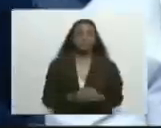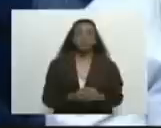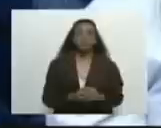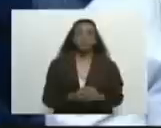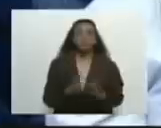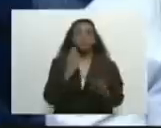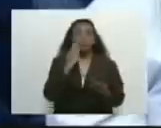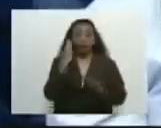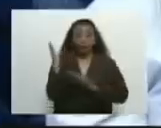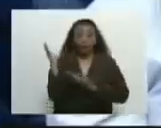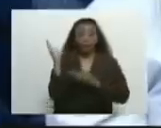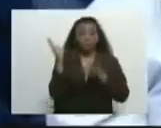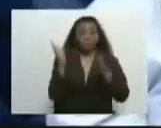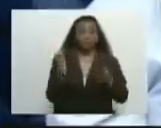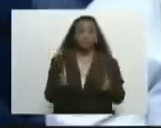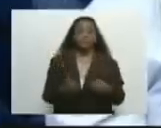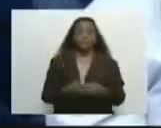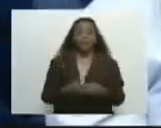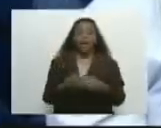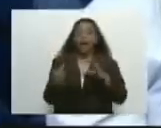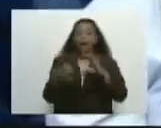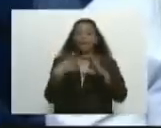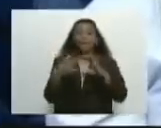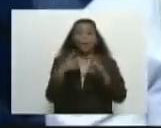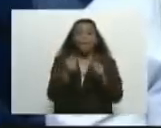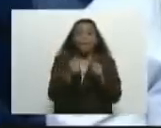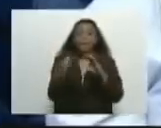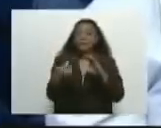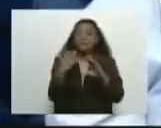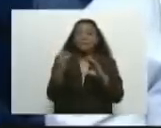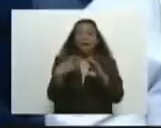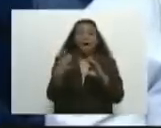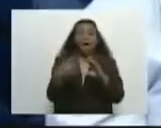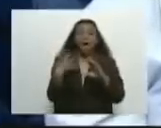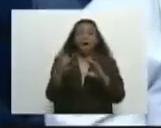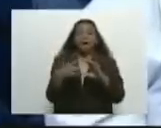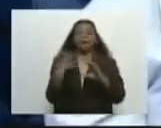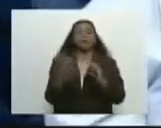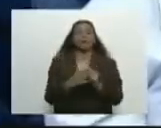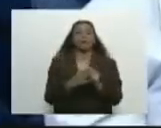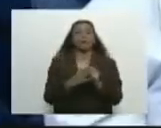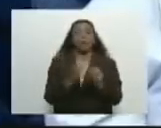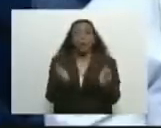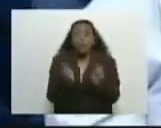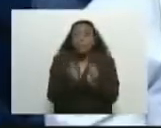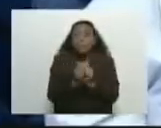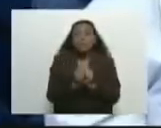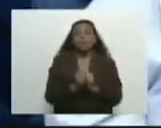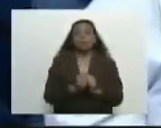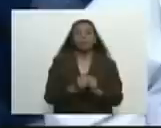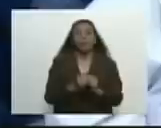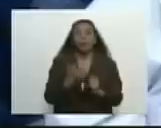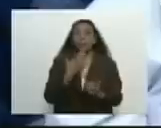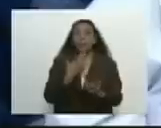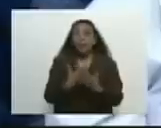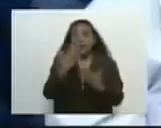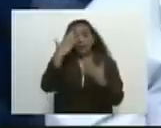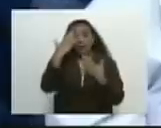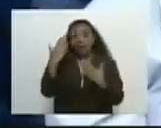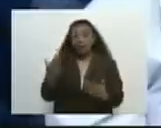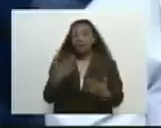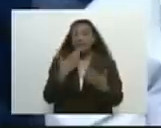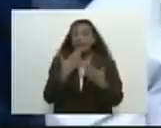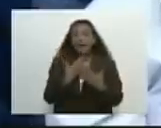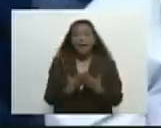de solidaridad, mensajes de acompañamiento y darles gracias al pueblo de Venezuela en su gesto solidario